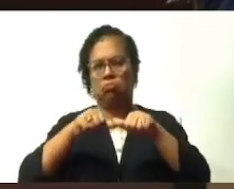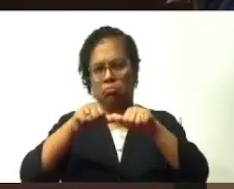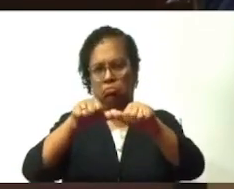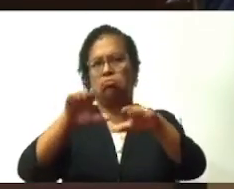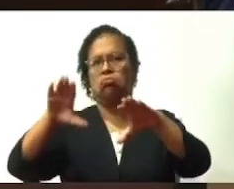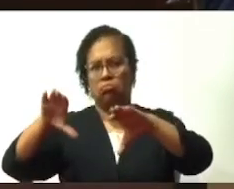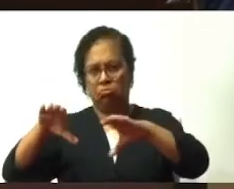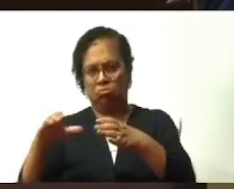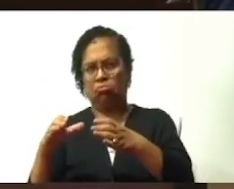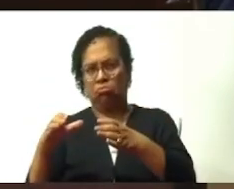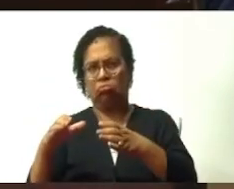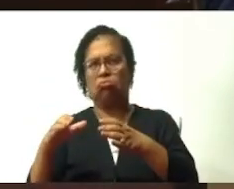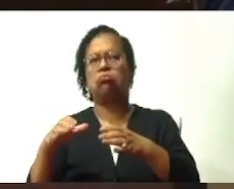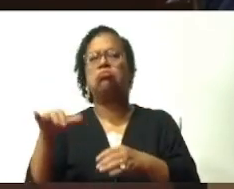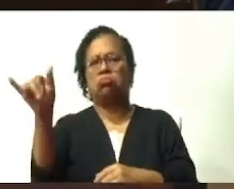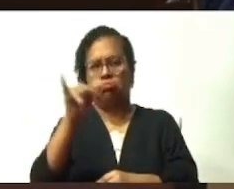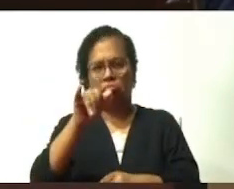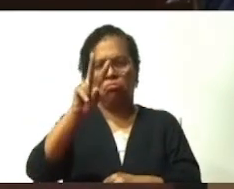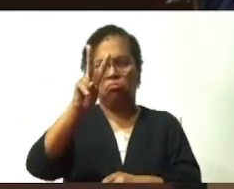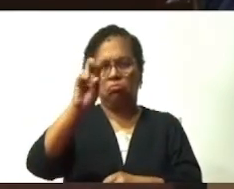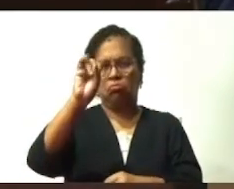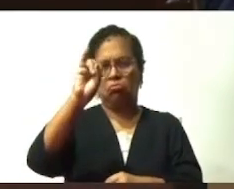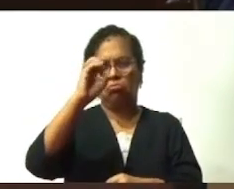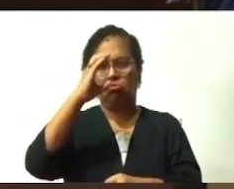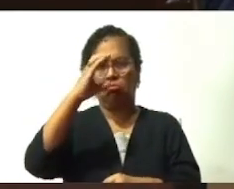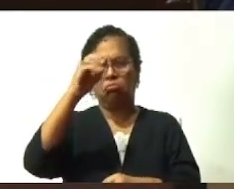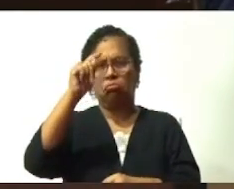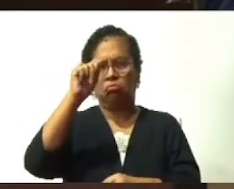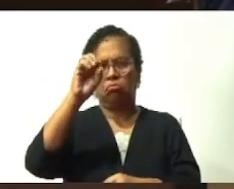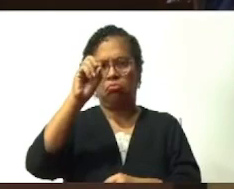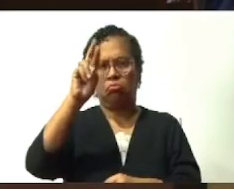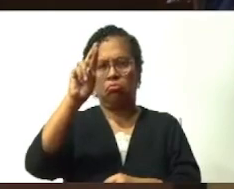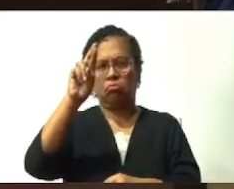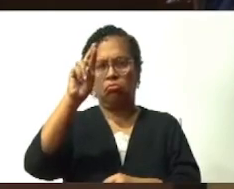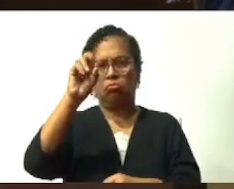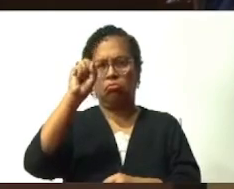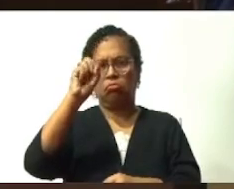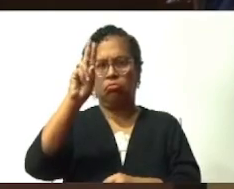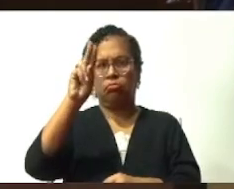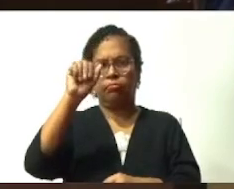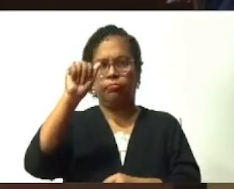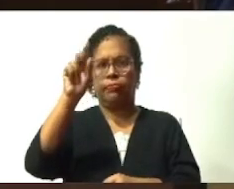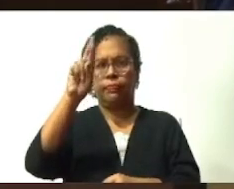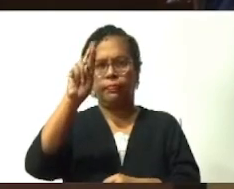al igual que el diputado Víctor Suárez, y nosotros tomaremos